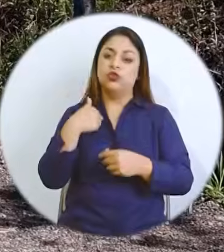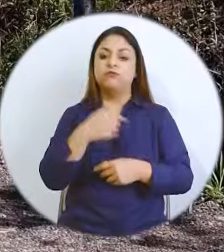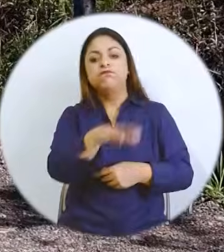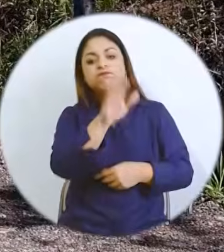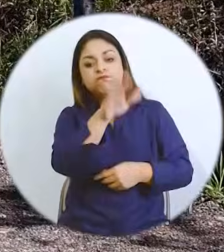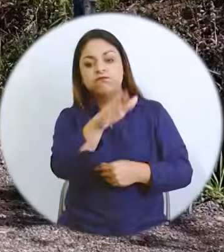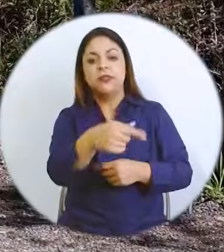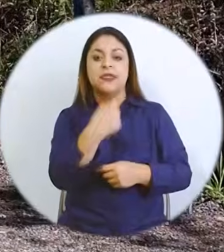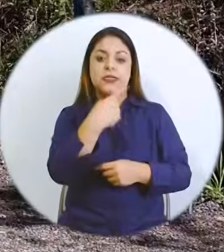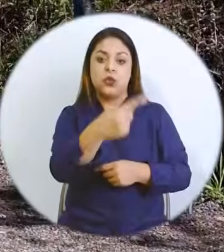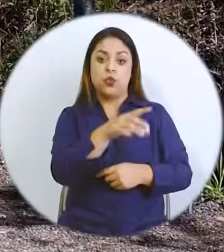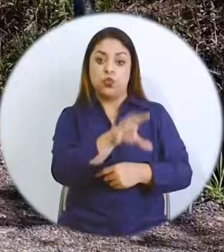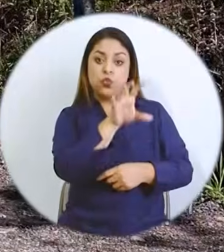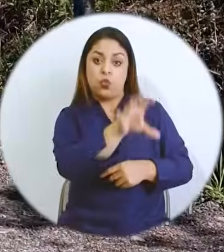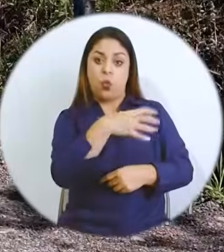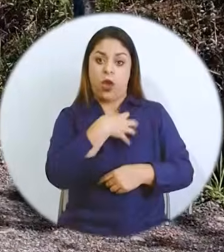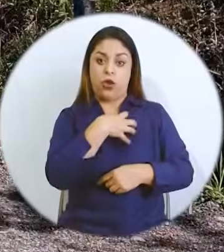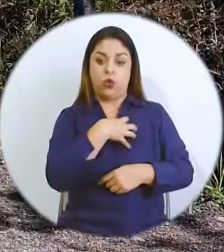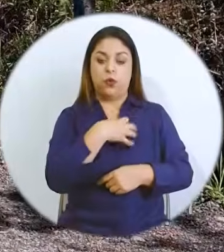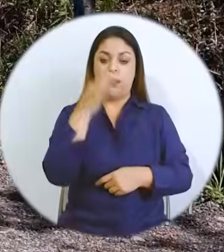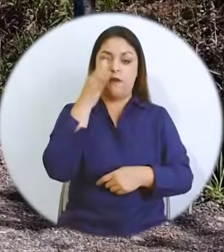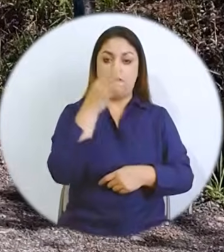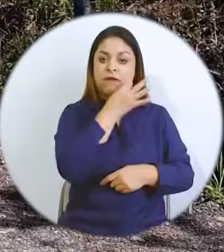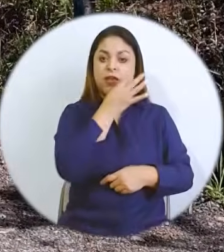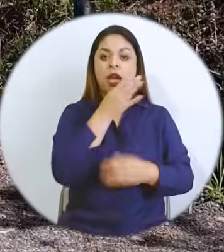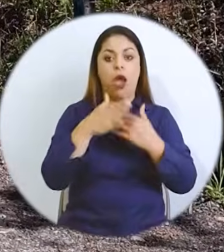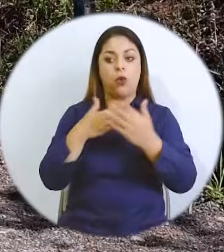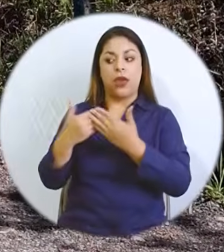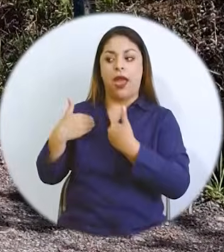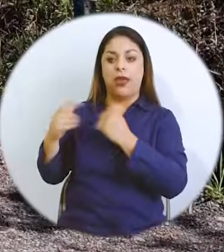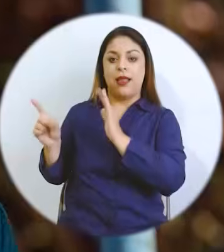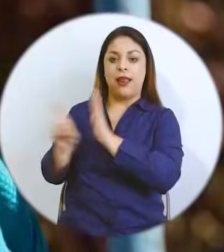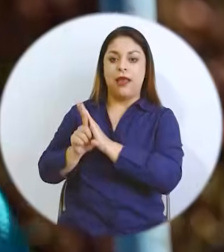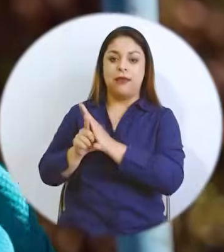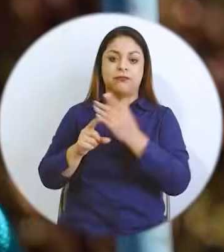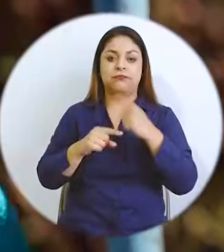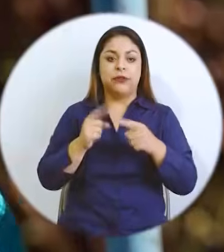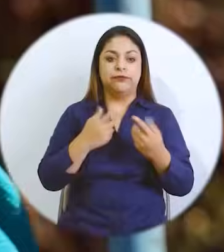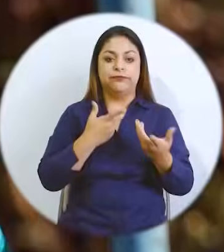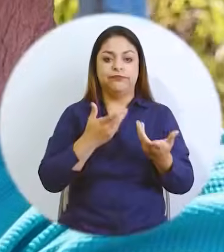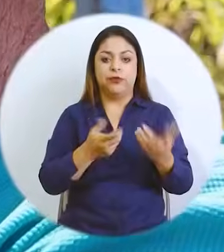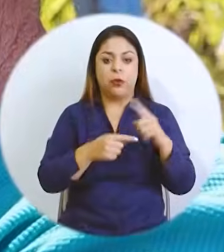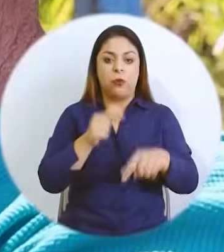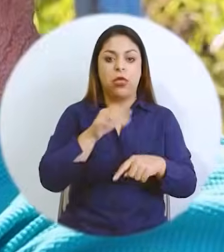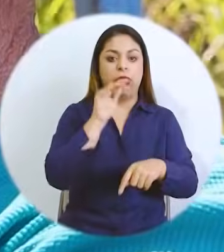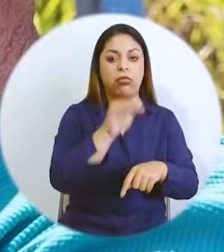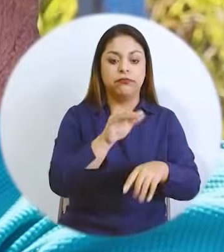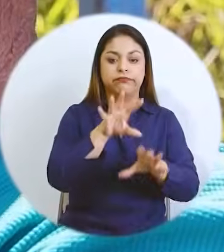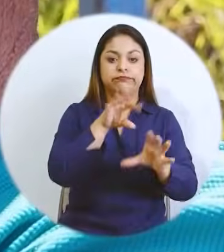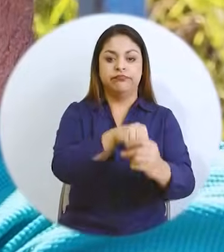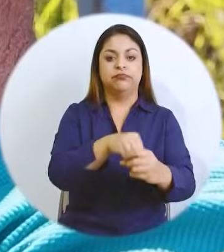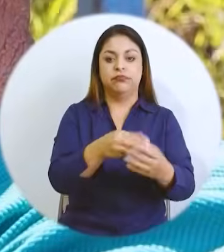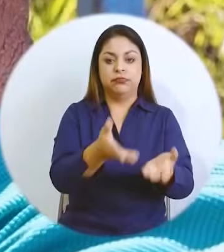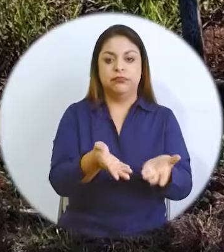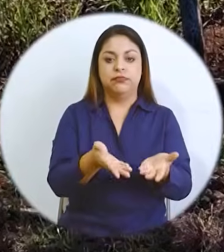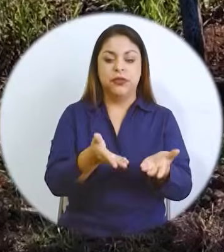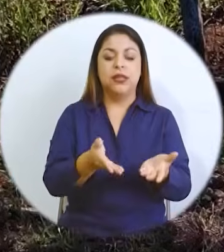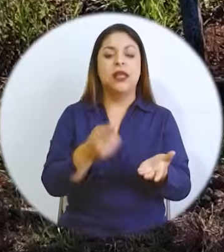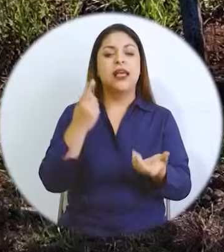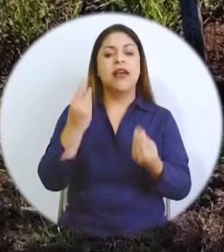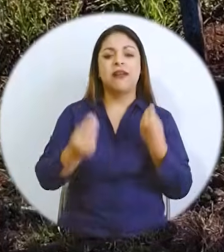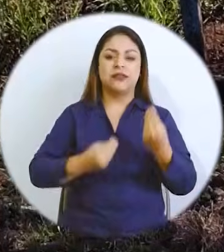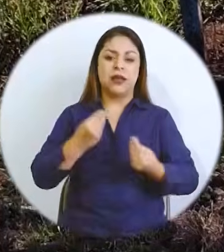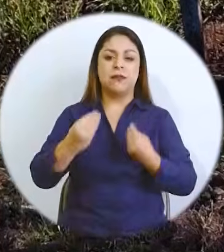a decirle a ese dueño de la finca, aunque haya una ley, ¿verdad?, que se tiene que cumplir eso? Entonces, ¿qué tenemos que hacer? Monitorear mucho